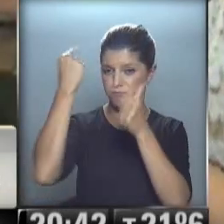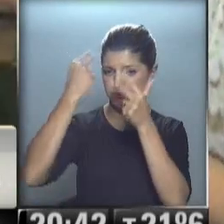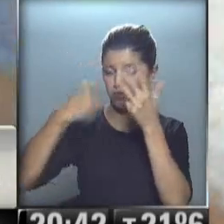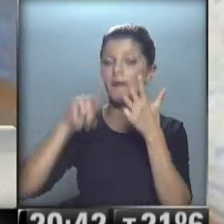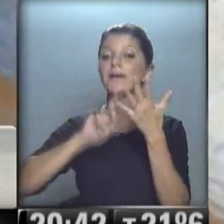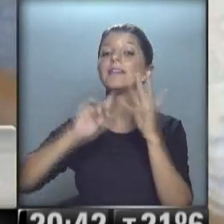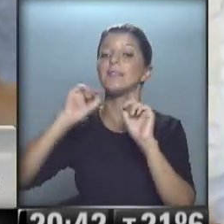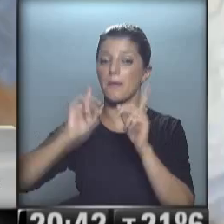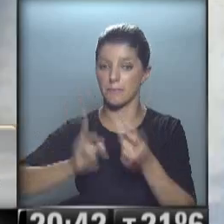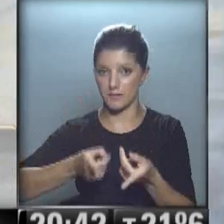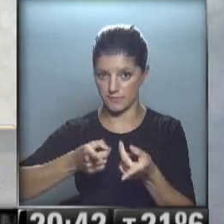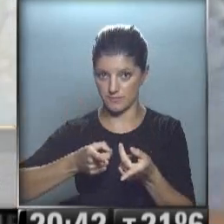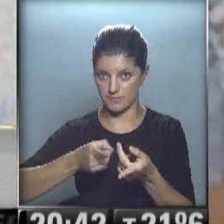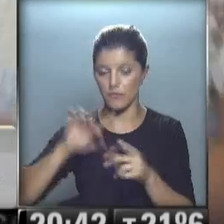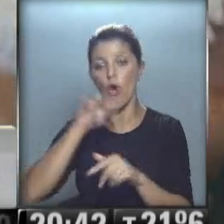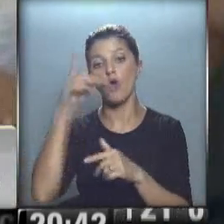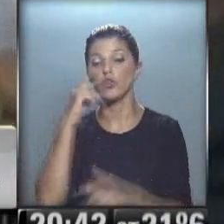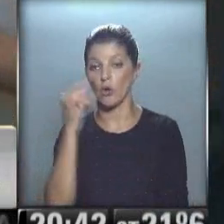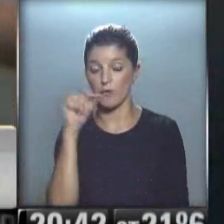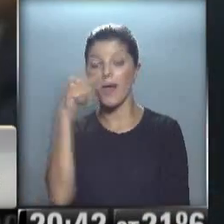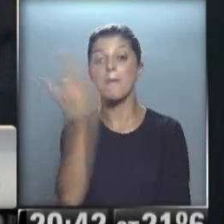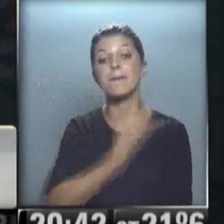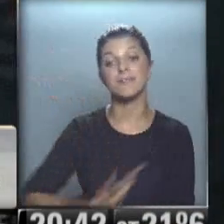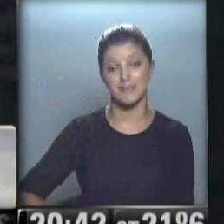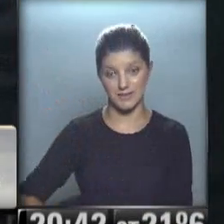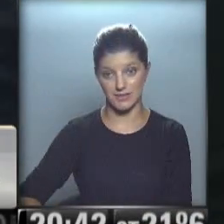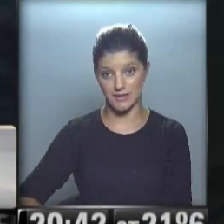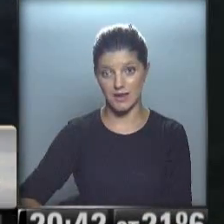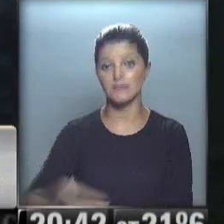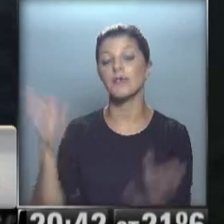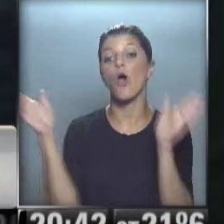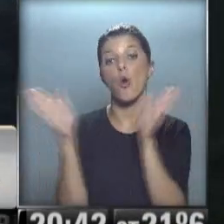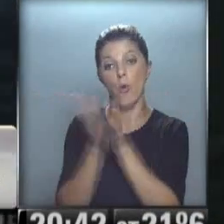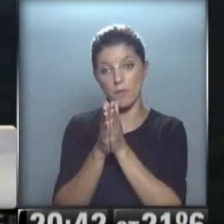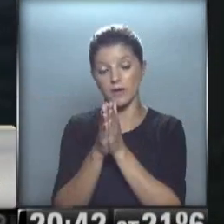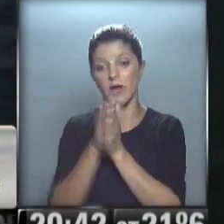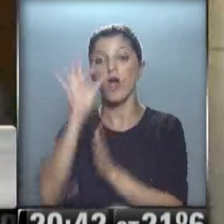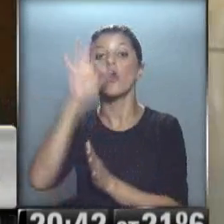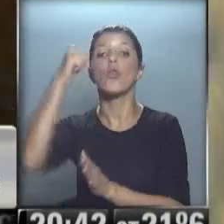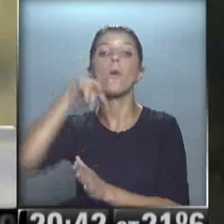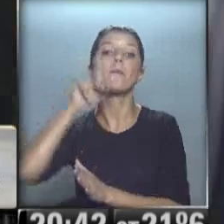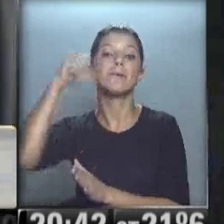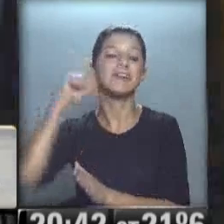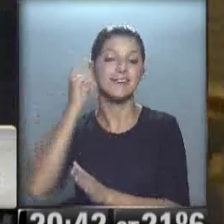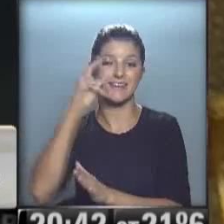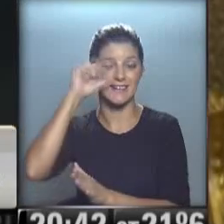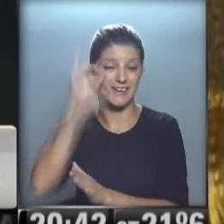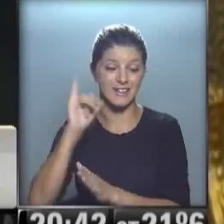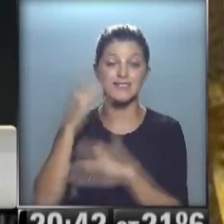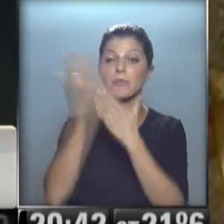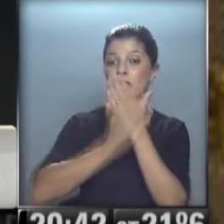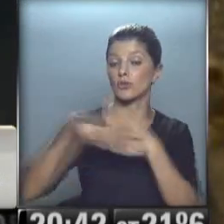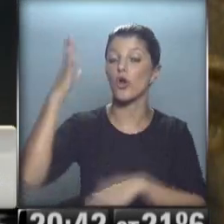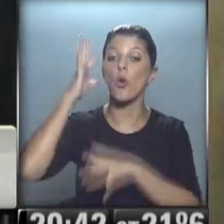León Carlos Arslanian. La presidenta, por su parte, estuvo acompañada por Julián Domínguez, el ministro de Justicia Julio Alac, en cuyo